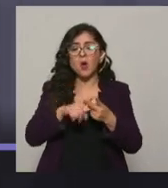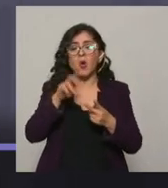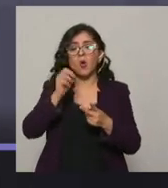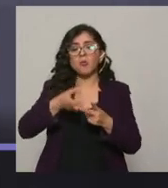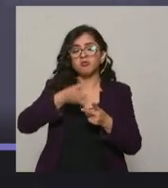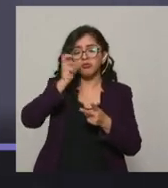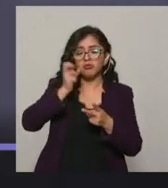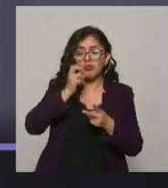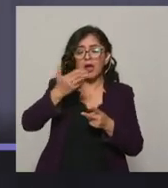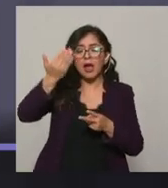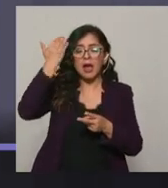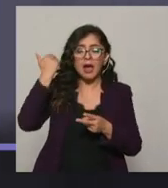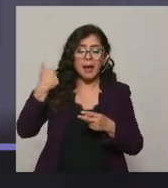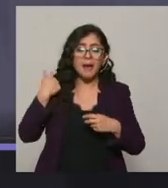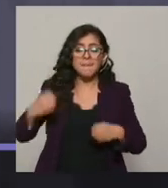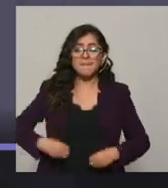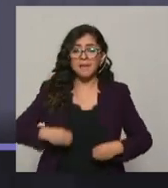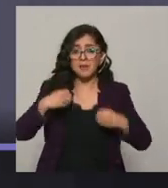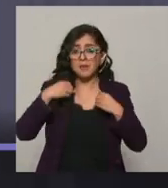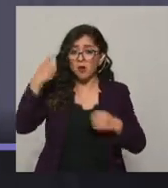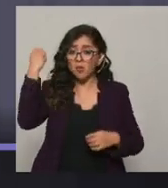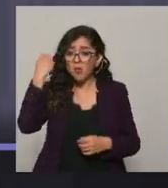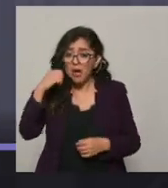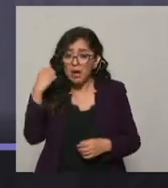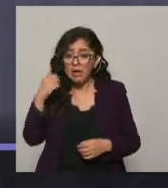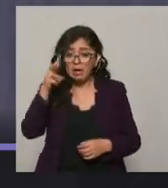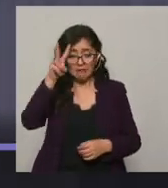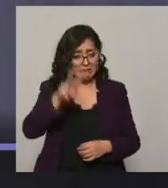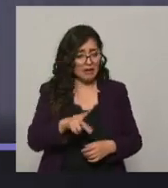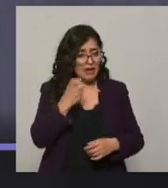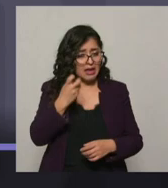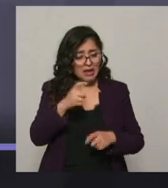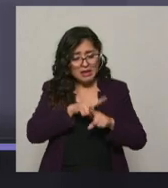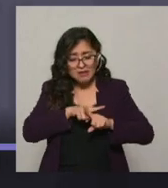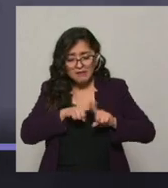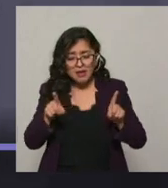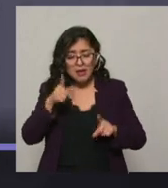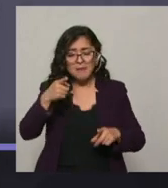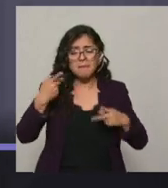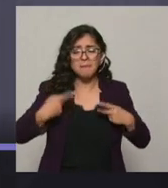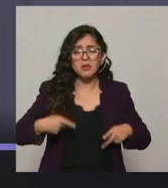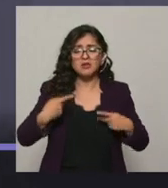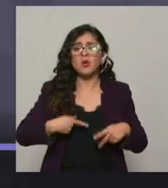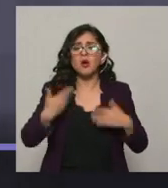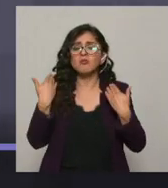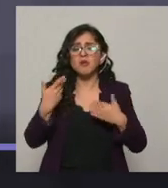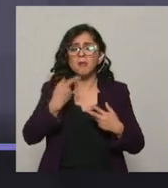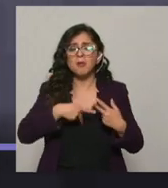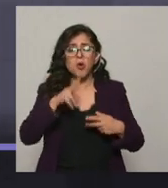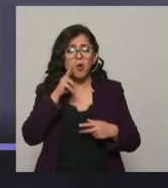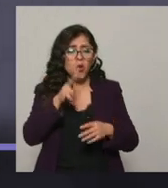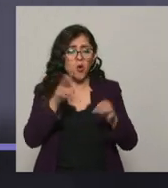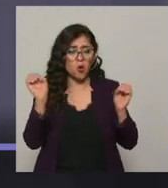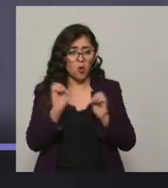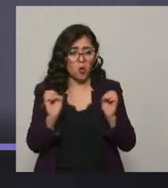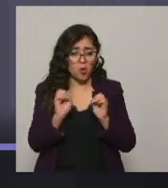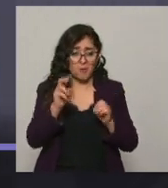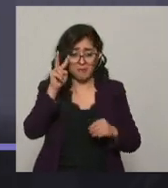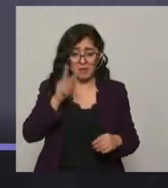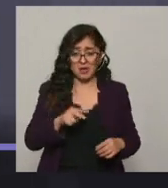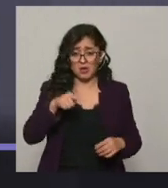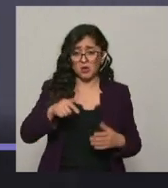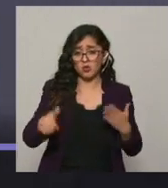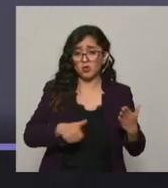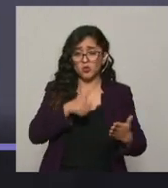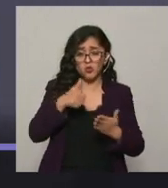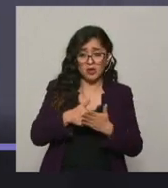aquel momento vivía en Oaxaca y esa es otra cosa que la gente no ve, ¿no? ¿Y aquí en la Ciudad de México? Yo me tuve que